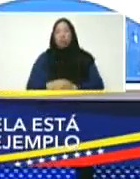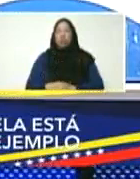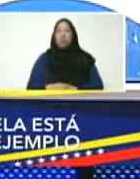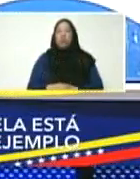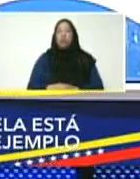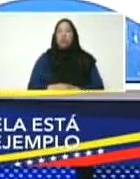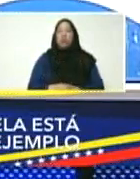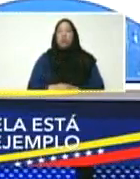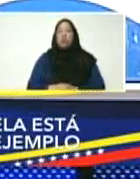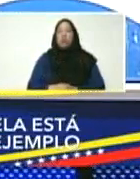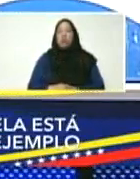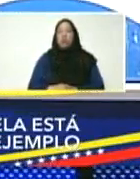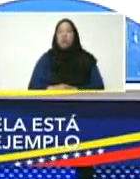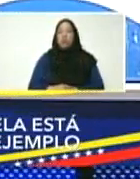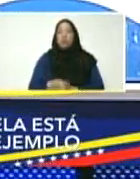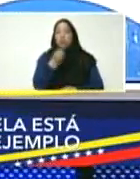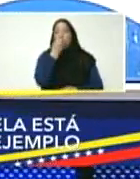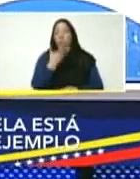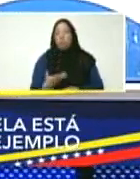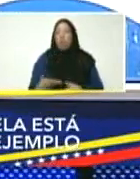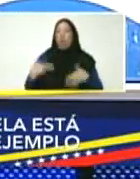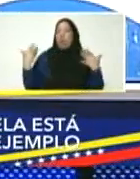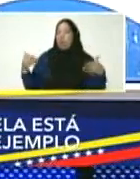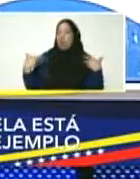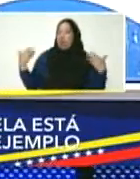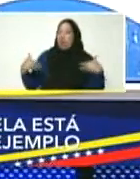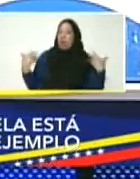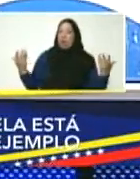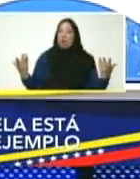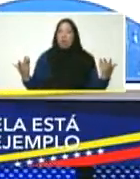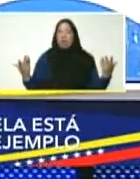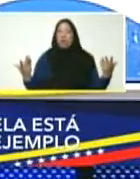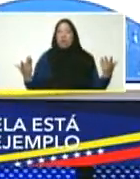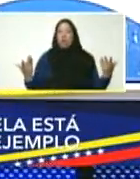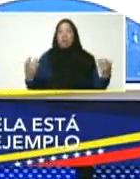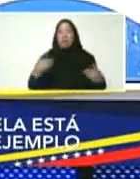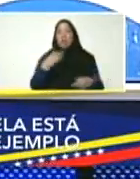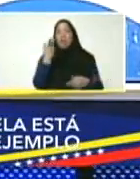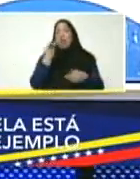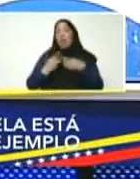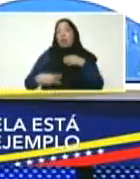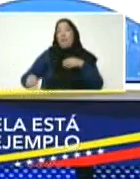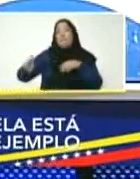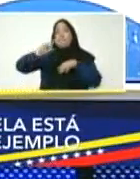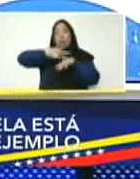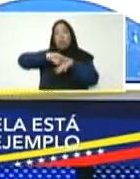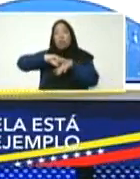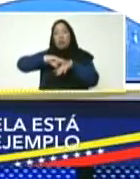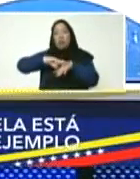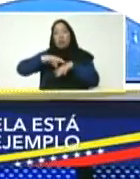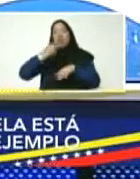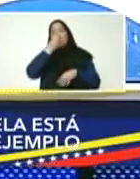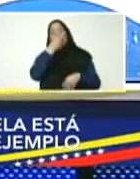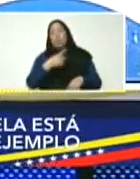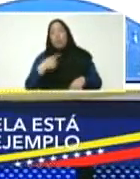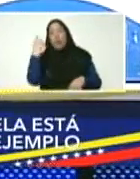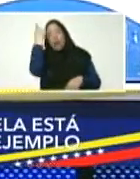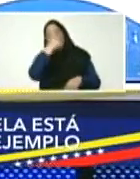Nos las pasamos con buen humor. A las peores circunstancias le ponemos buena